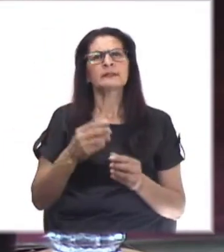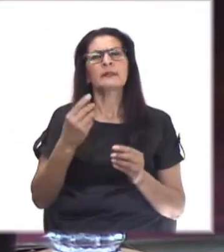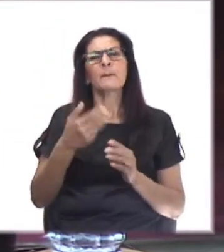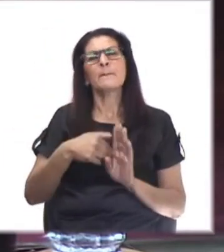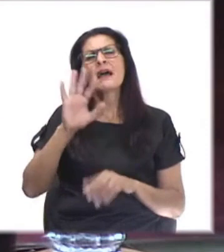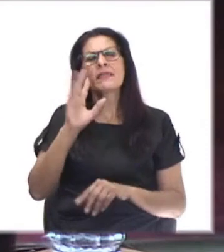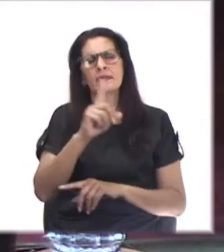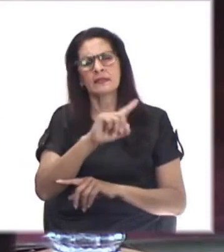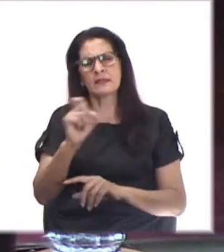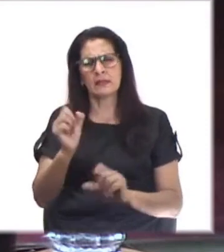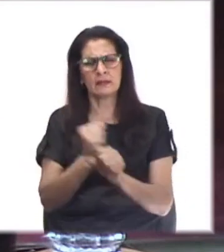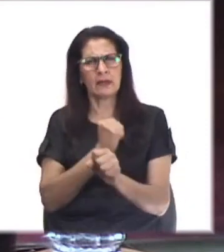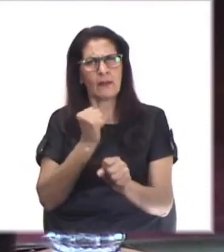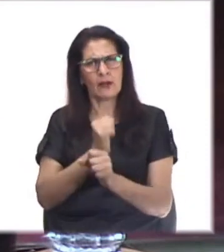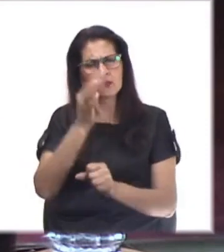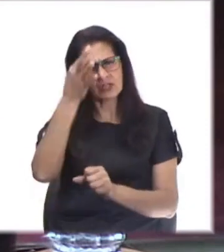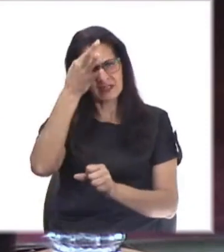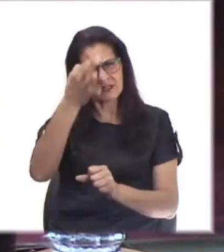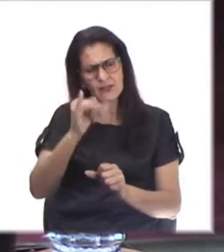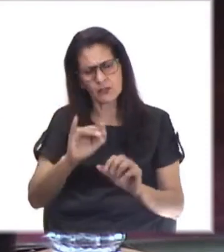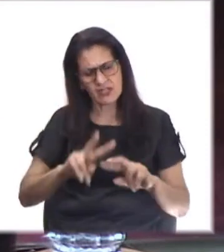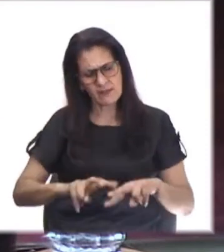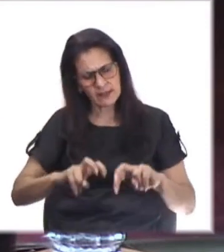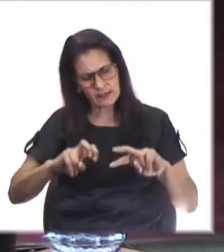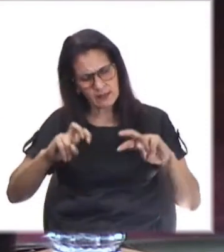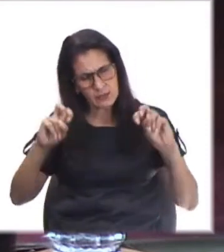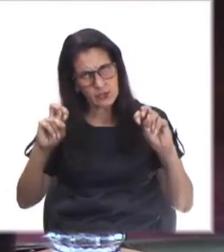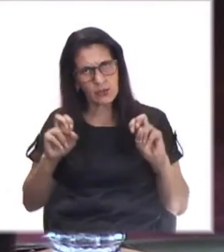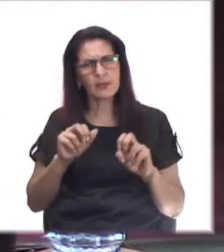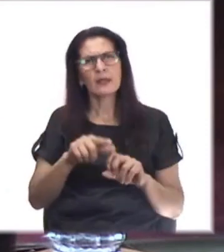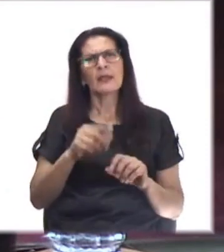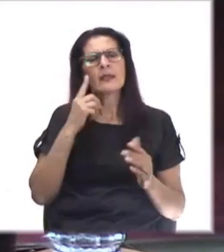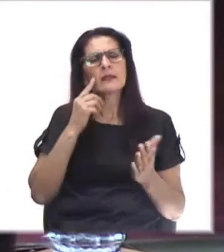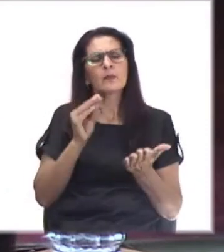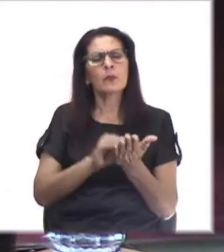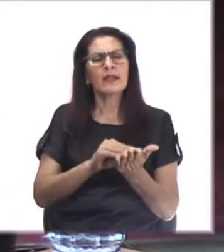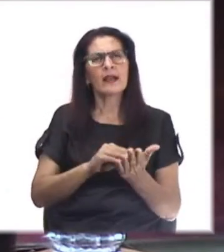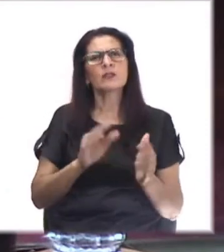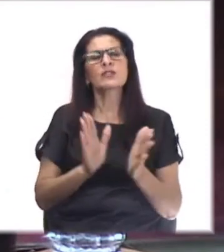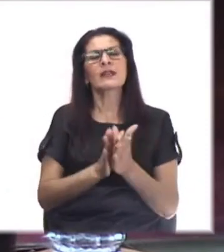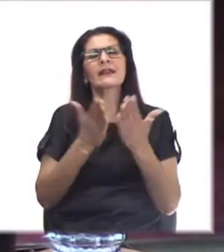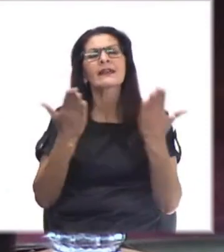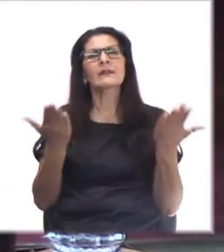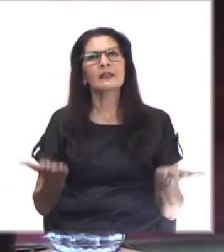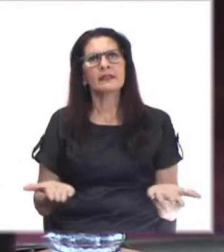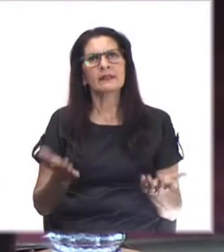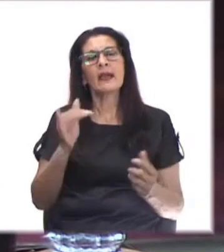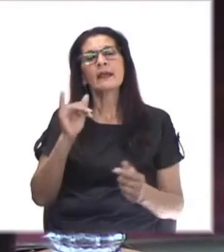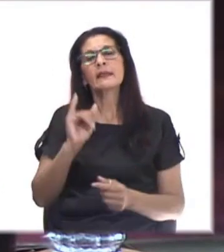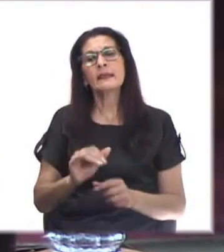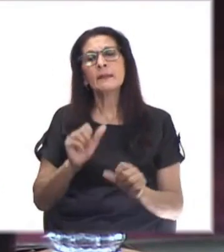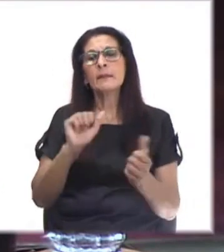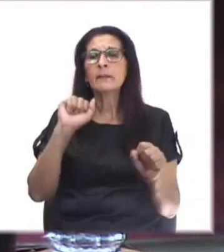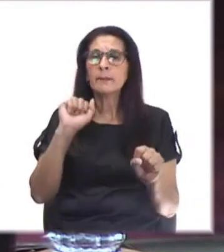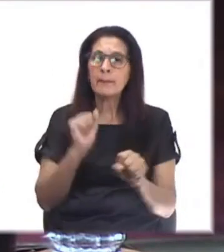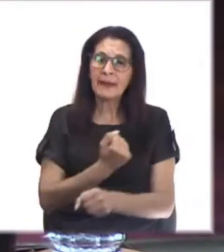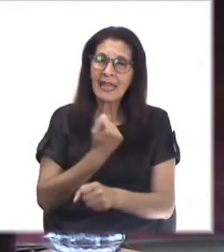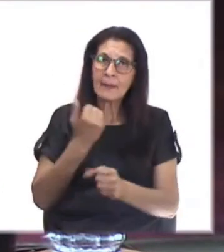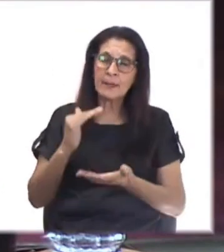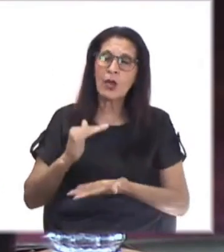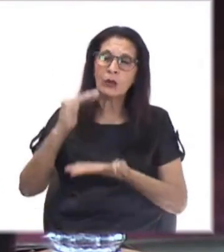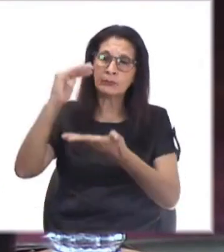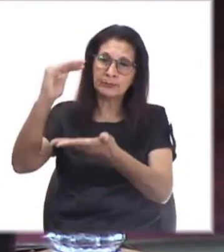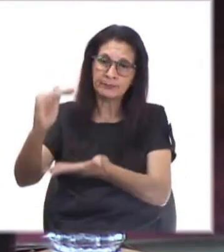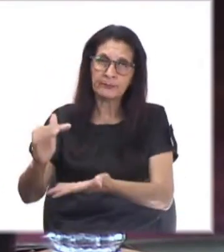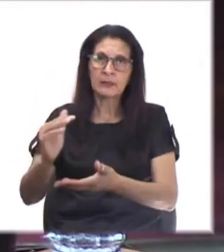trabajos científicos y de investigación publicados en revistas nacionales e internacionales y fue galardonado por las universidades